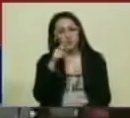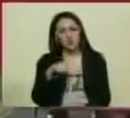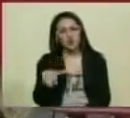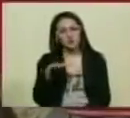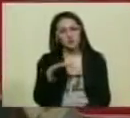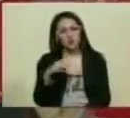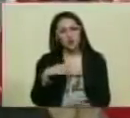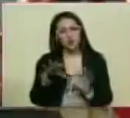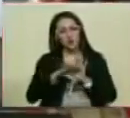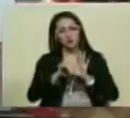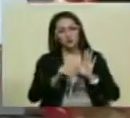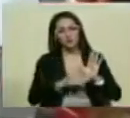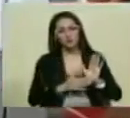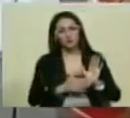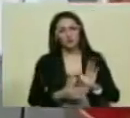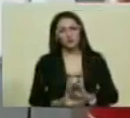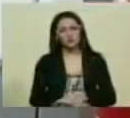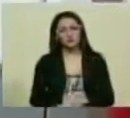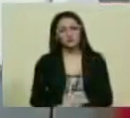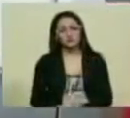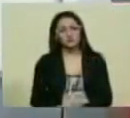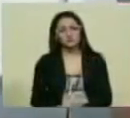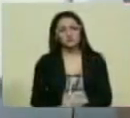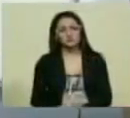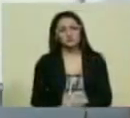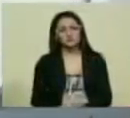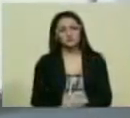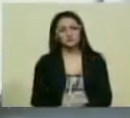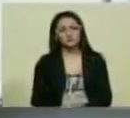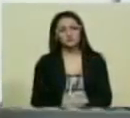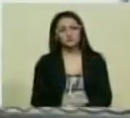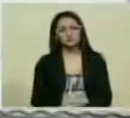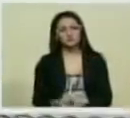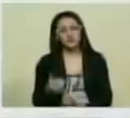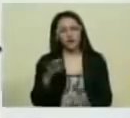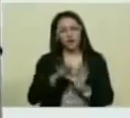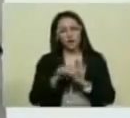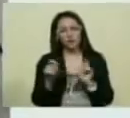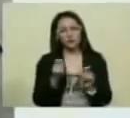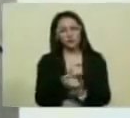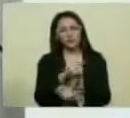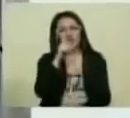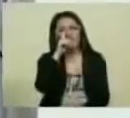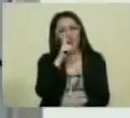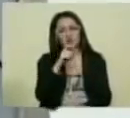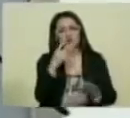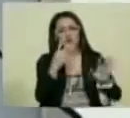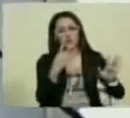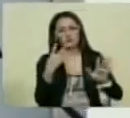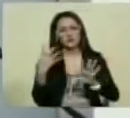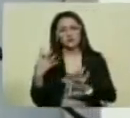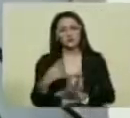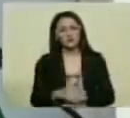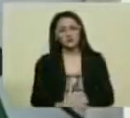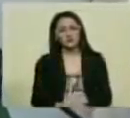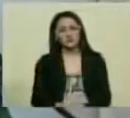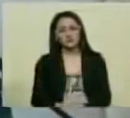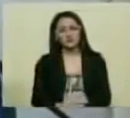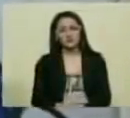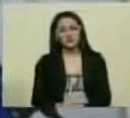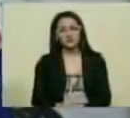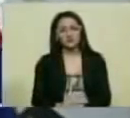nuestra constitución, aquí está Novelí, que peleó allí bastante en la constituyente del año 99.